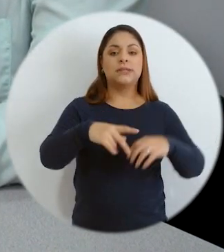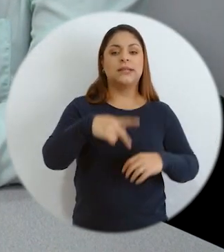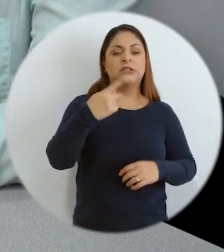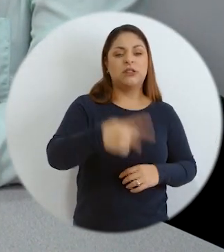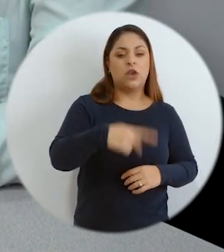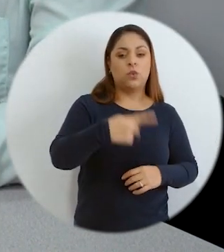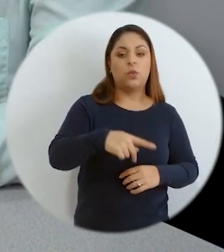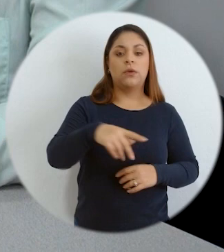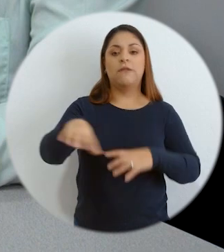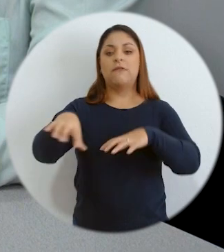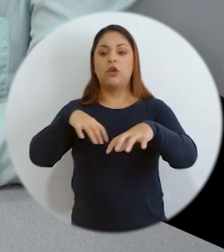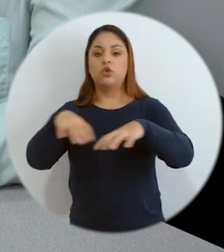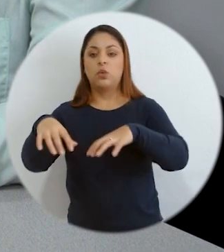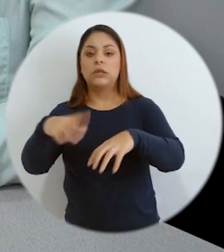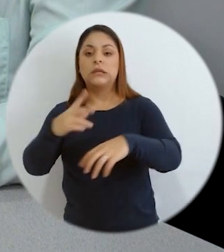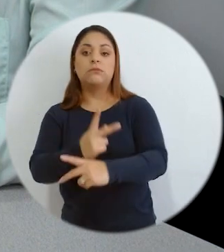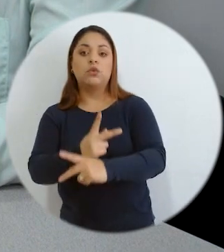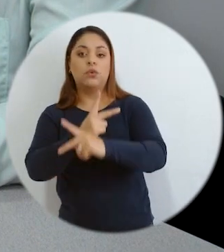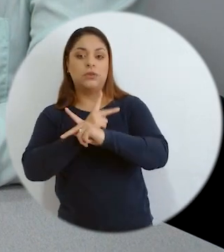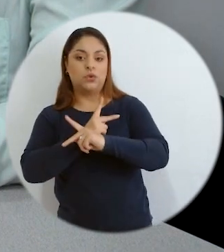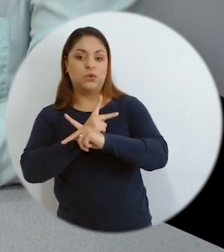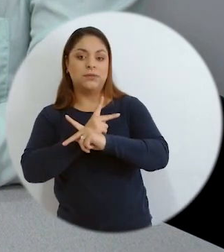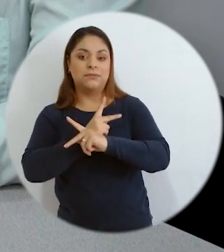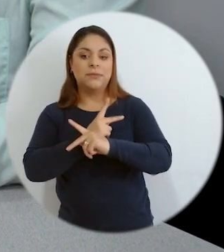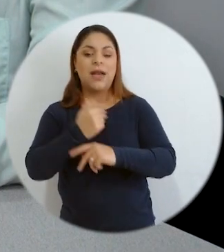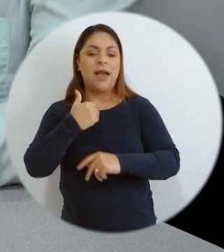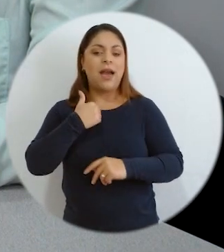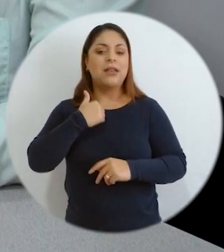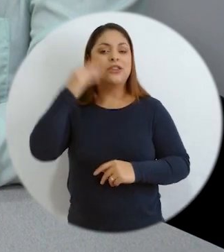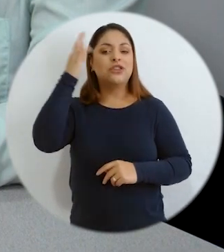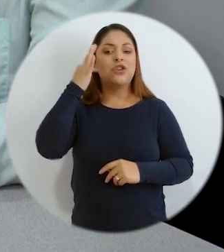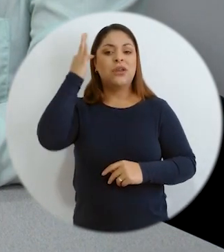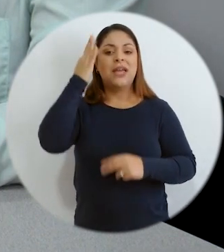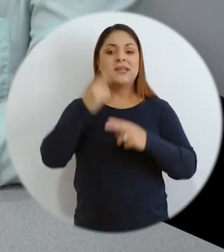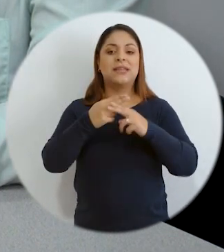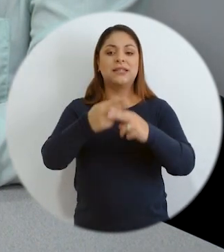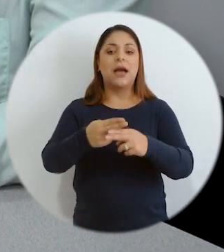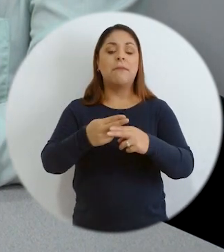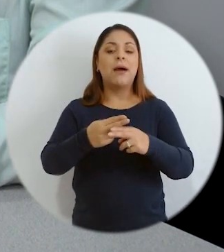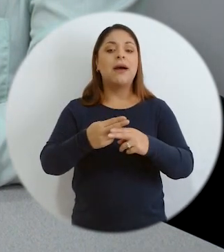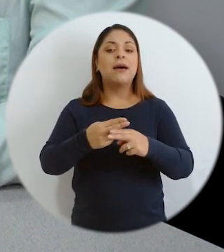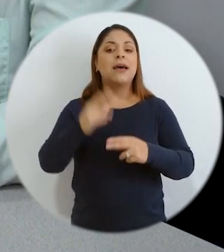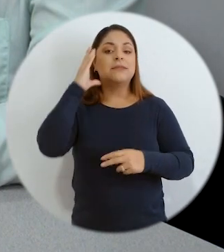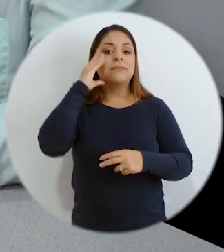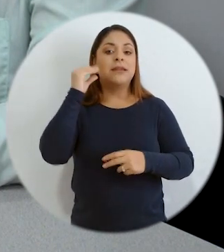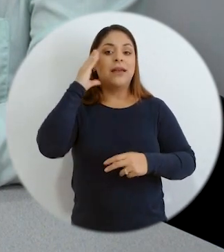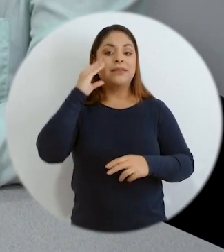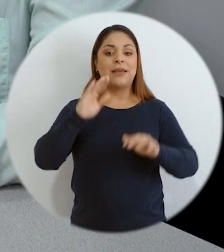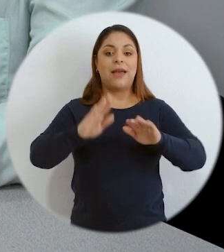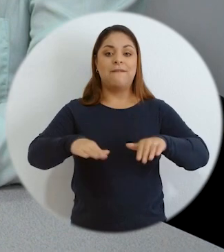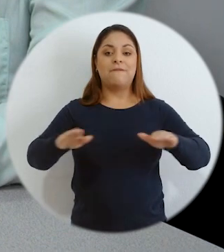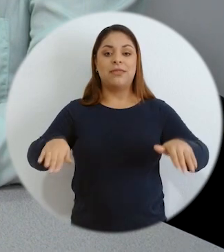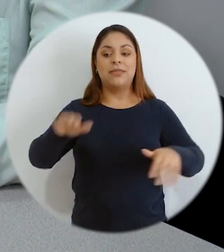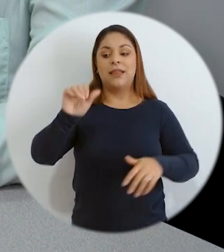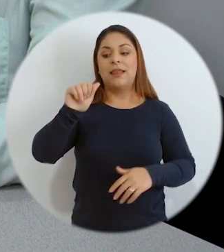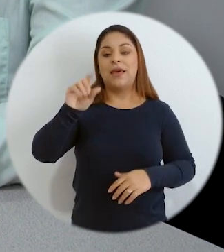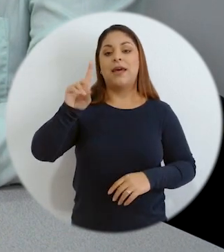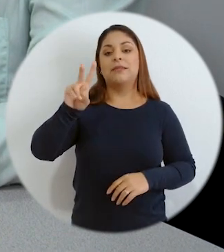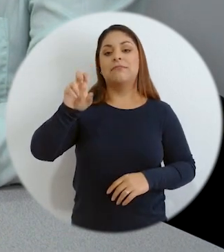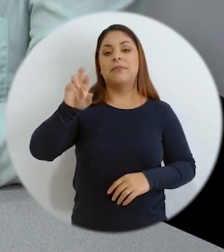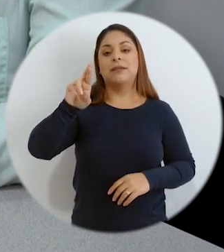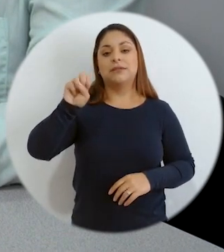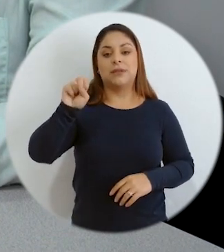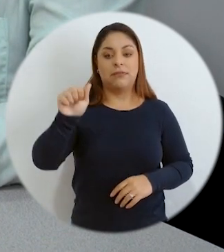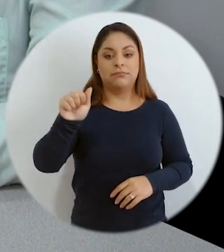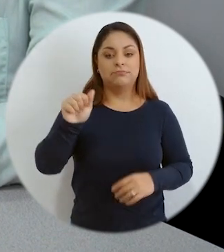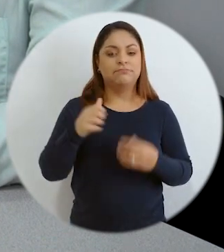riesgo y los factores protectores, ¿verdad? Y una teoría asociada a esto que se llama la teoría de la experiencia infantil adversa, que básicamente